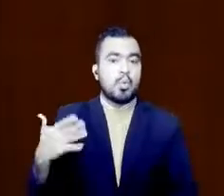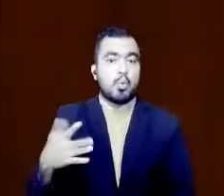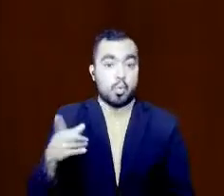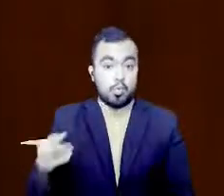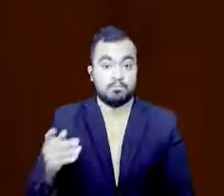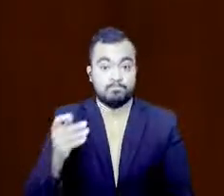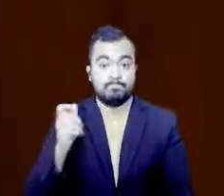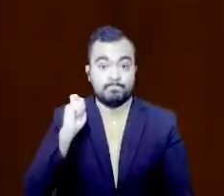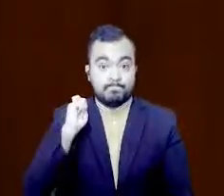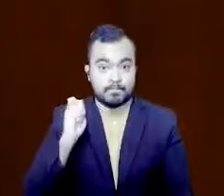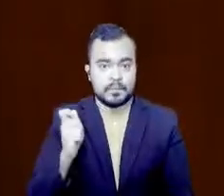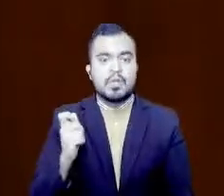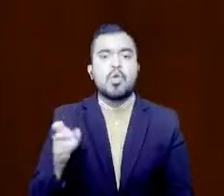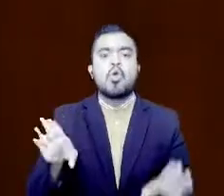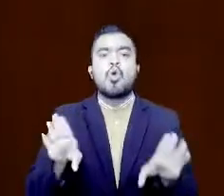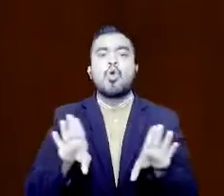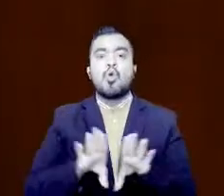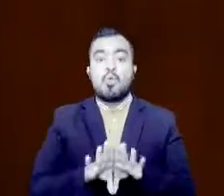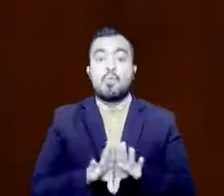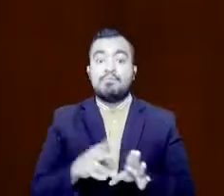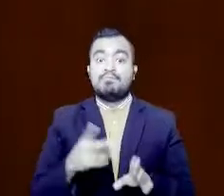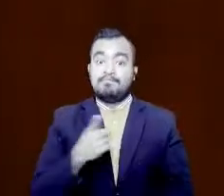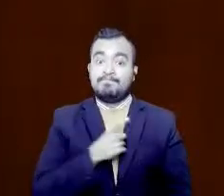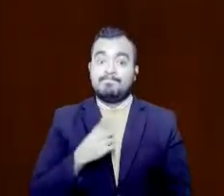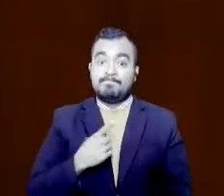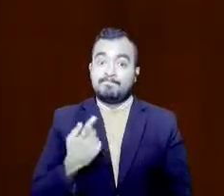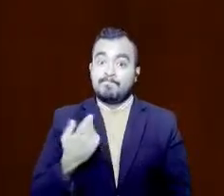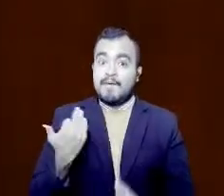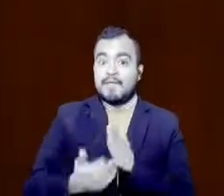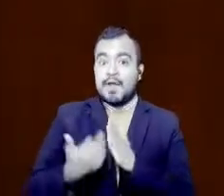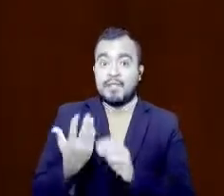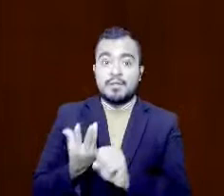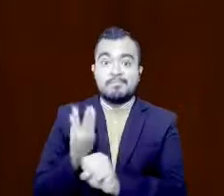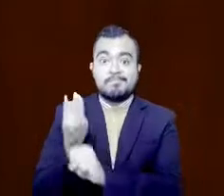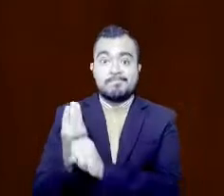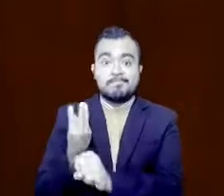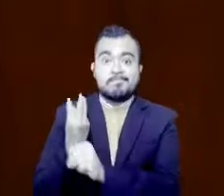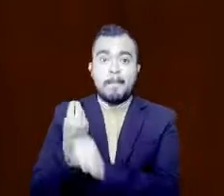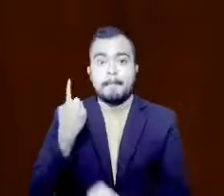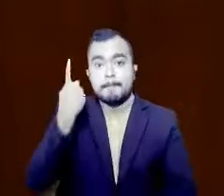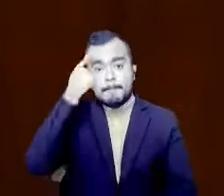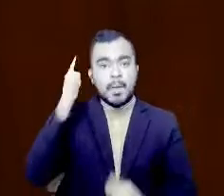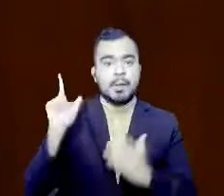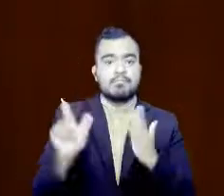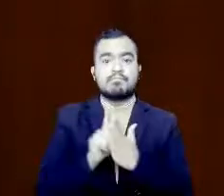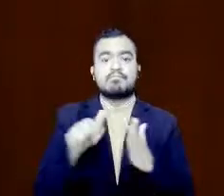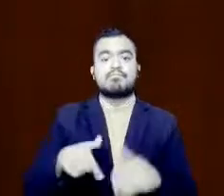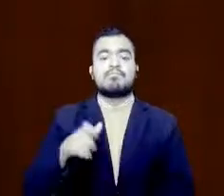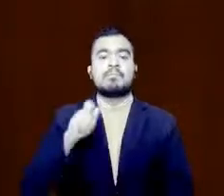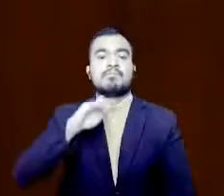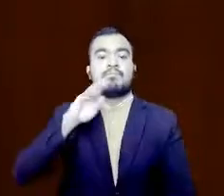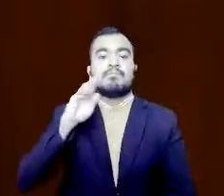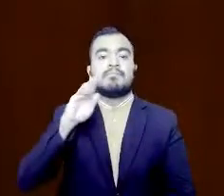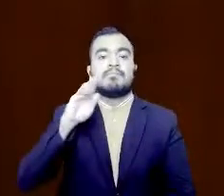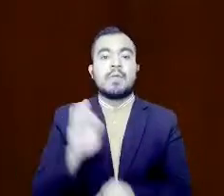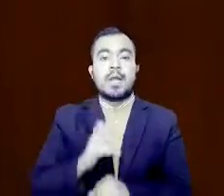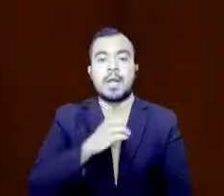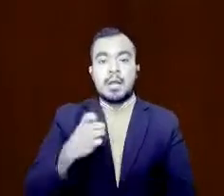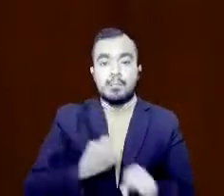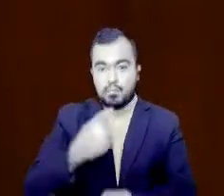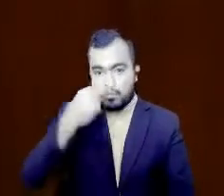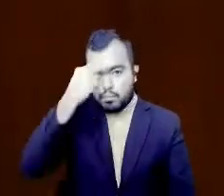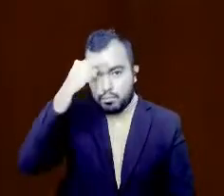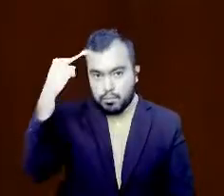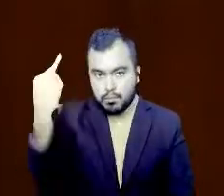oportunidades para legislar a favor del campo mexiquense. La agricultura, la